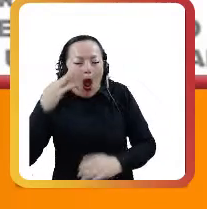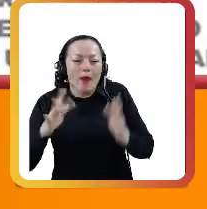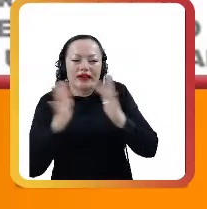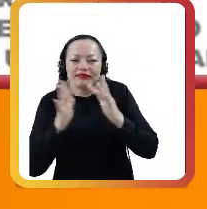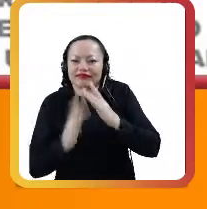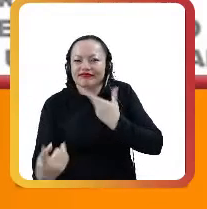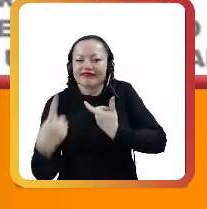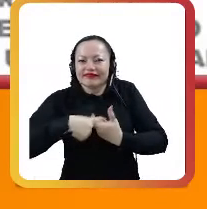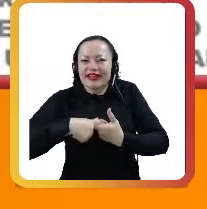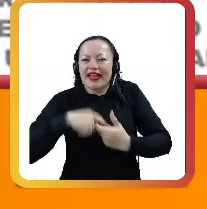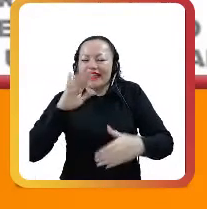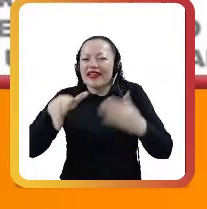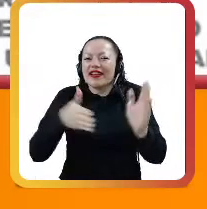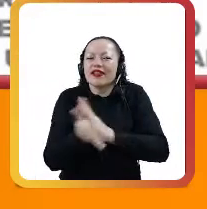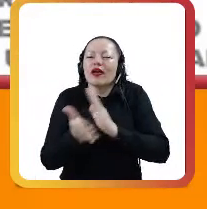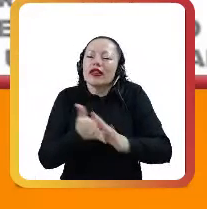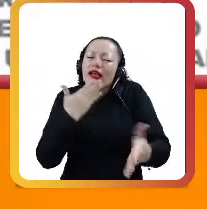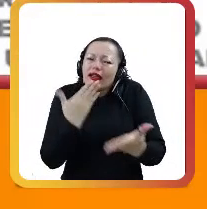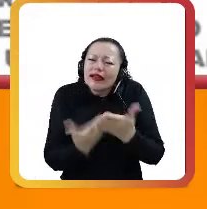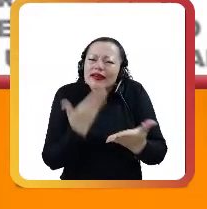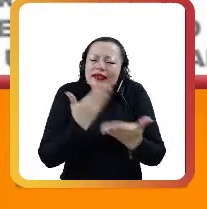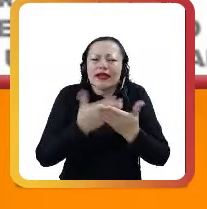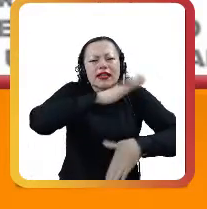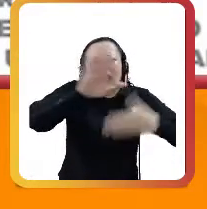nosotros. A todos ellos, gracias.